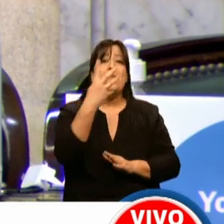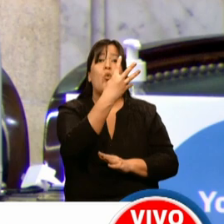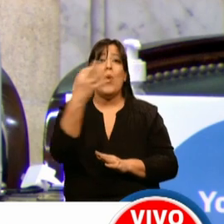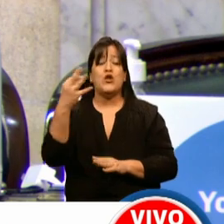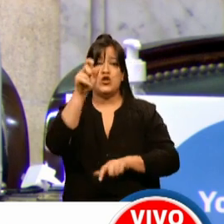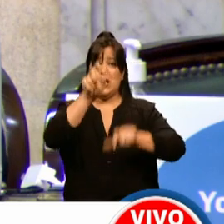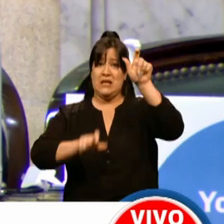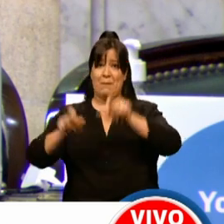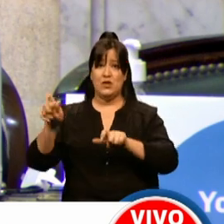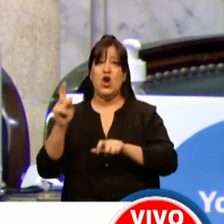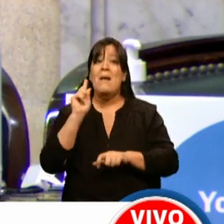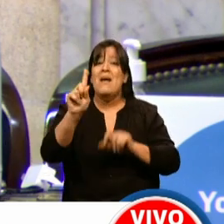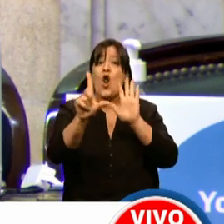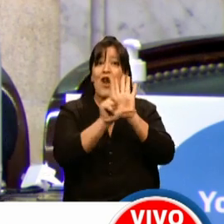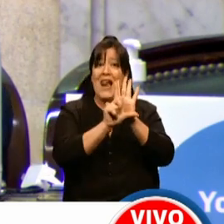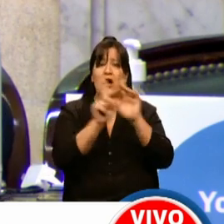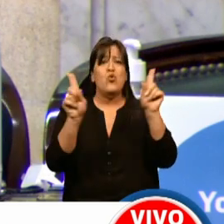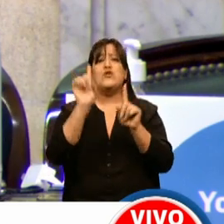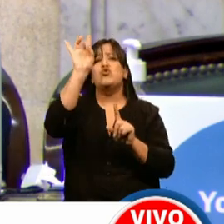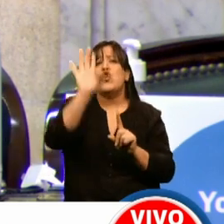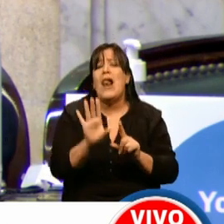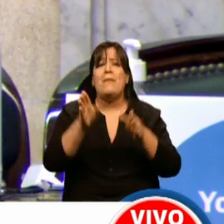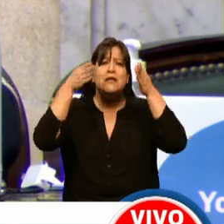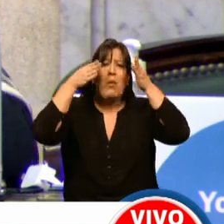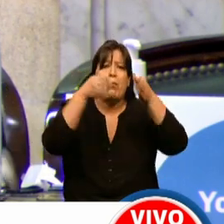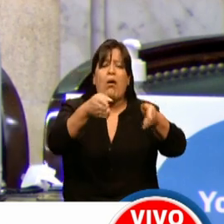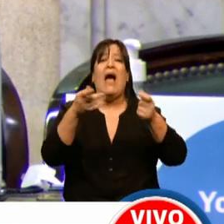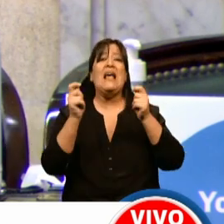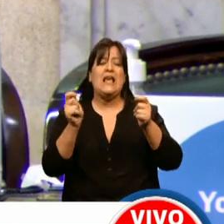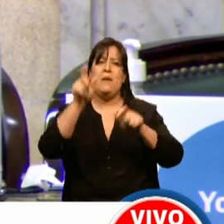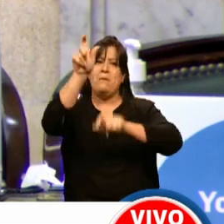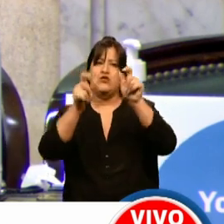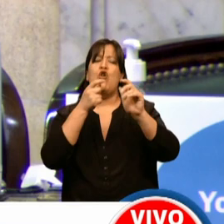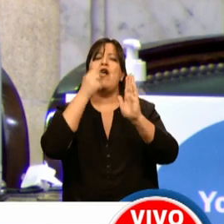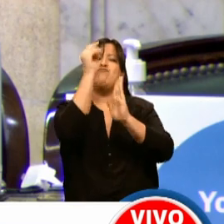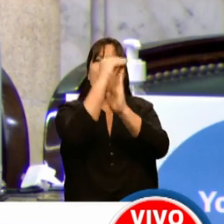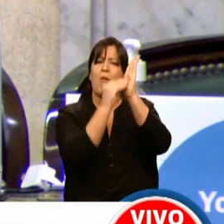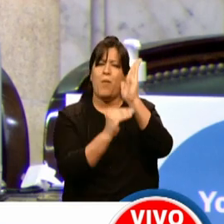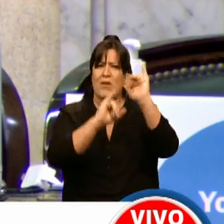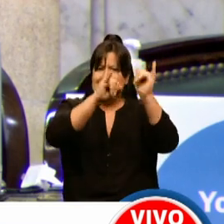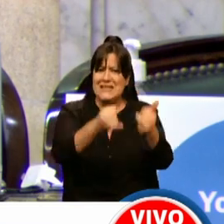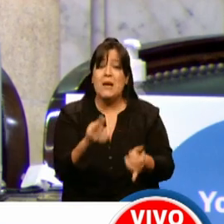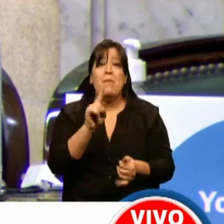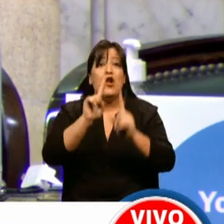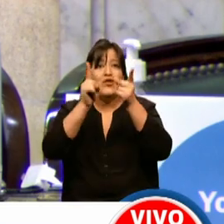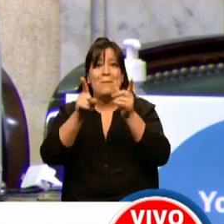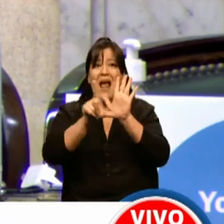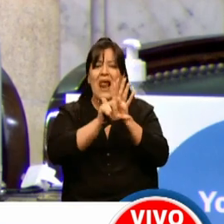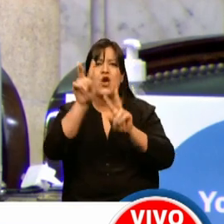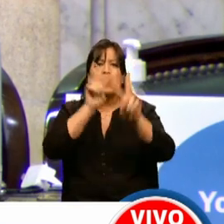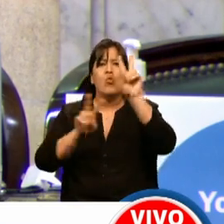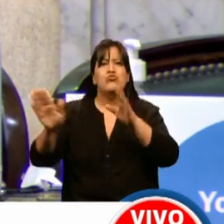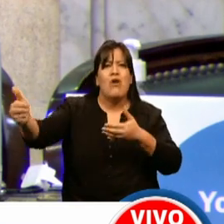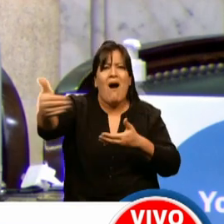personas pero esta ley no solamente apunta a quienes hicieron la rectificación registral también busca el